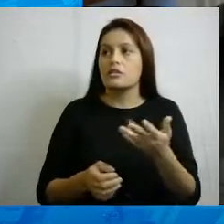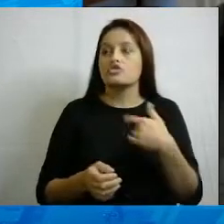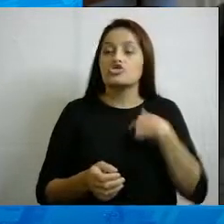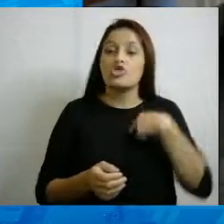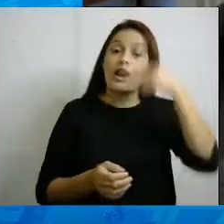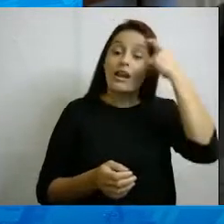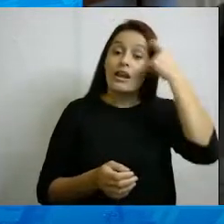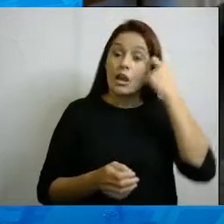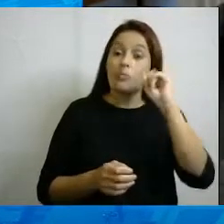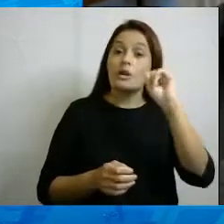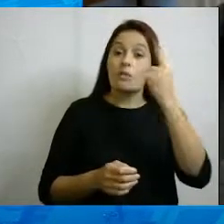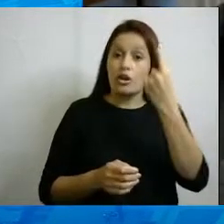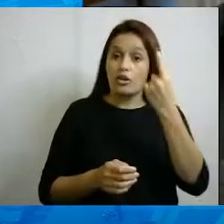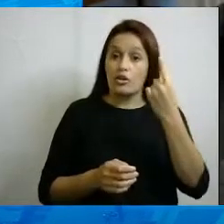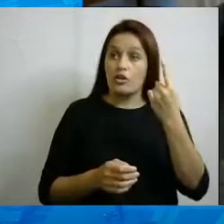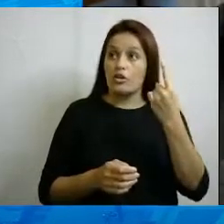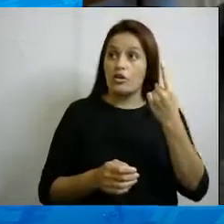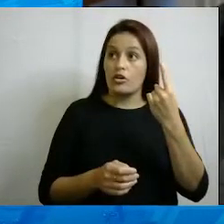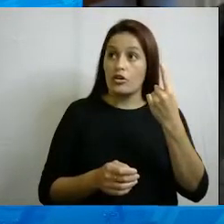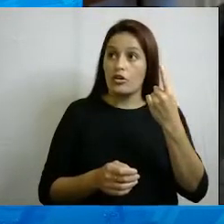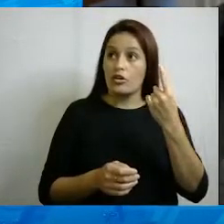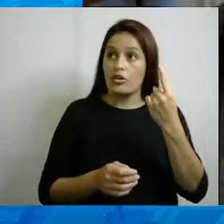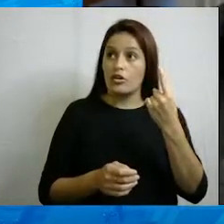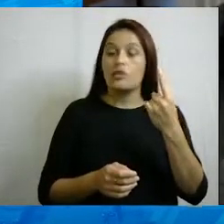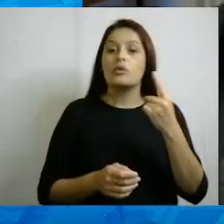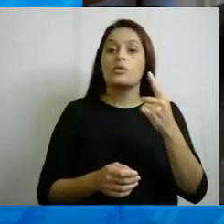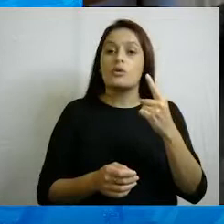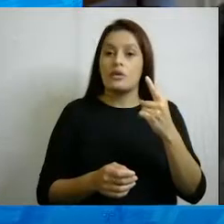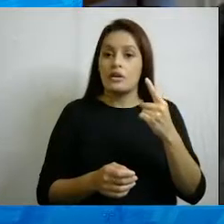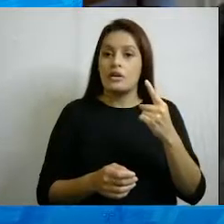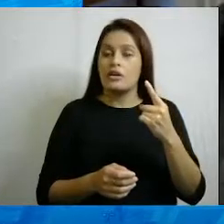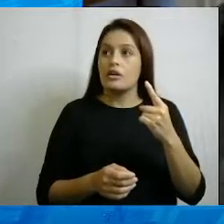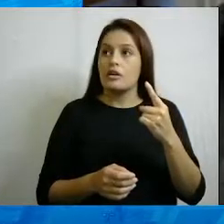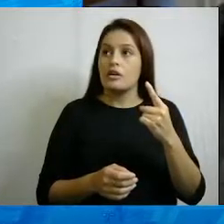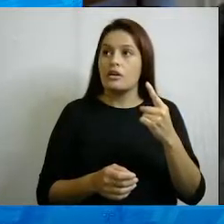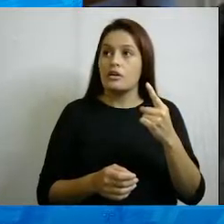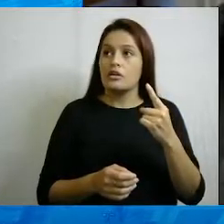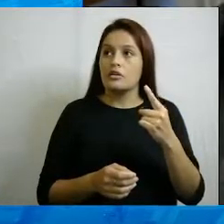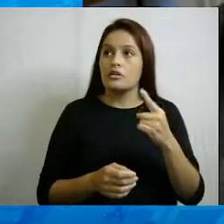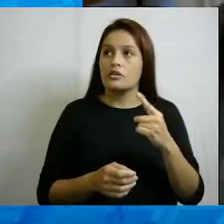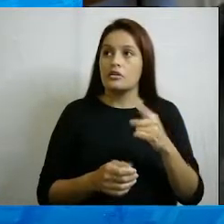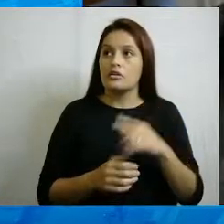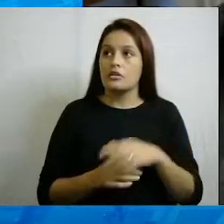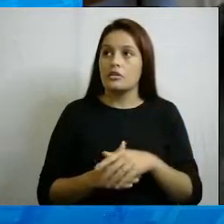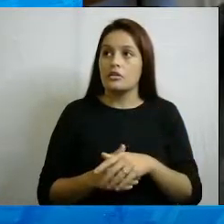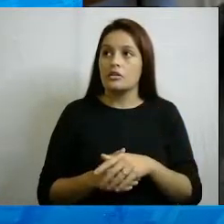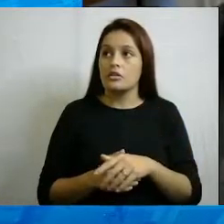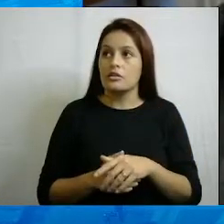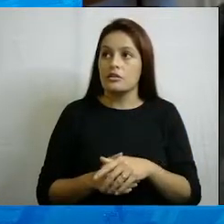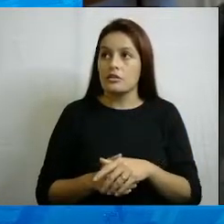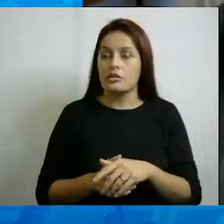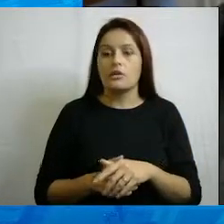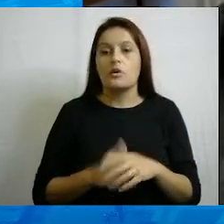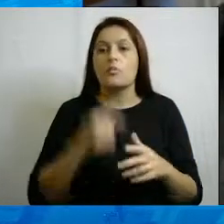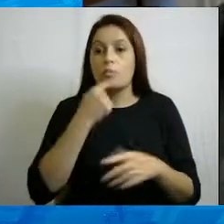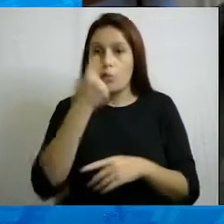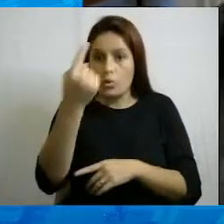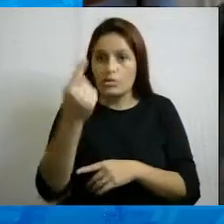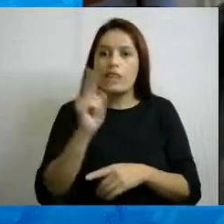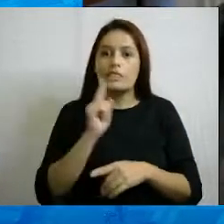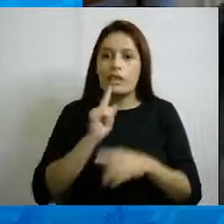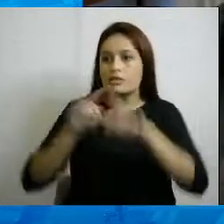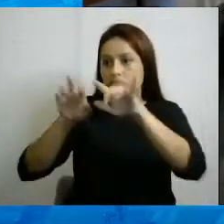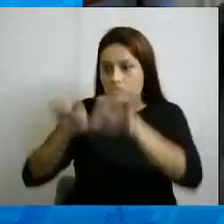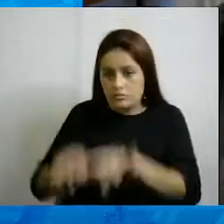que antes de venir a partear, si es que no está pagada una patente, yo creo que deberían ver si está pagada en sistema o no. O debe haber